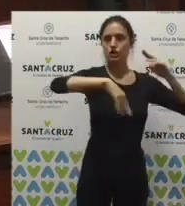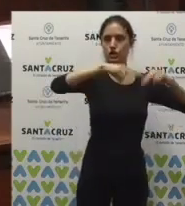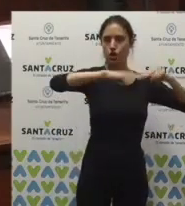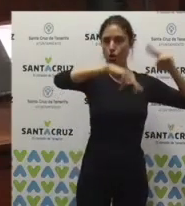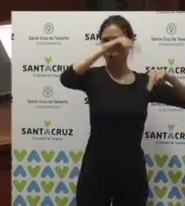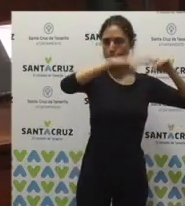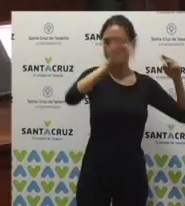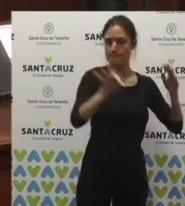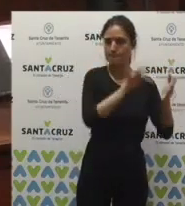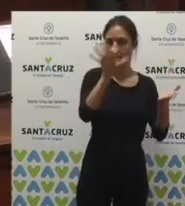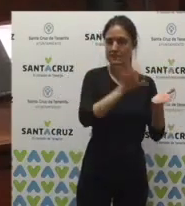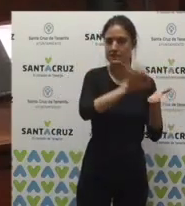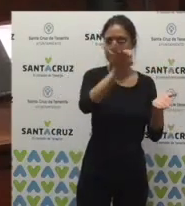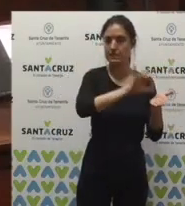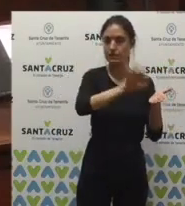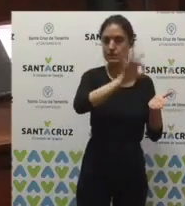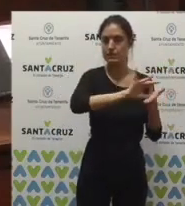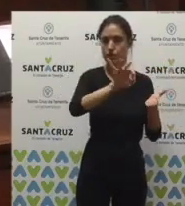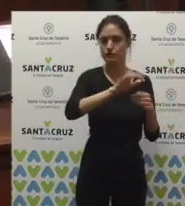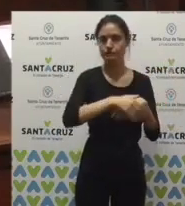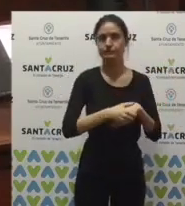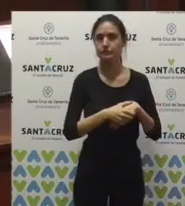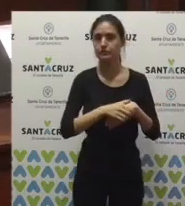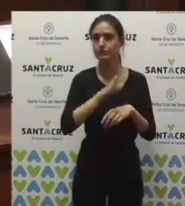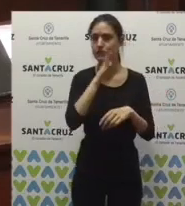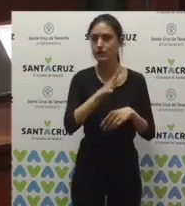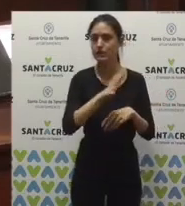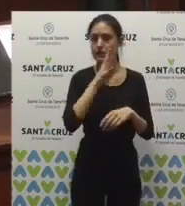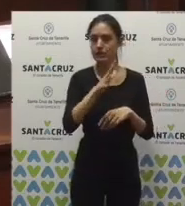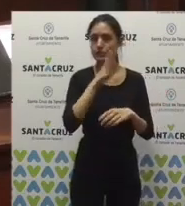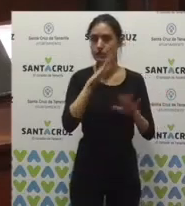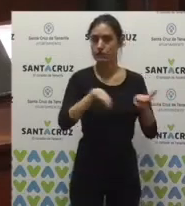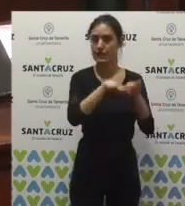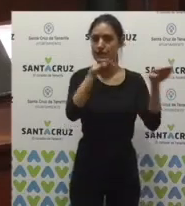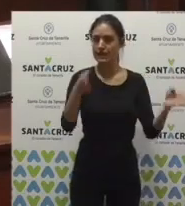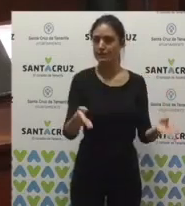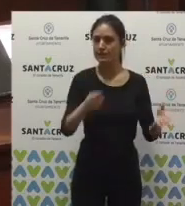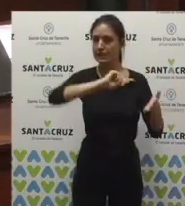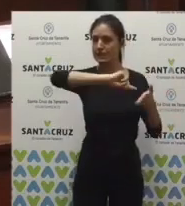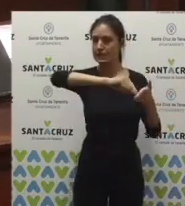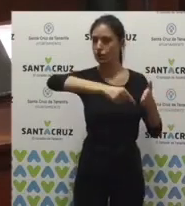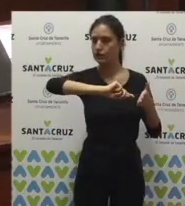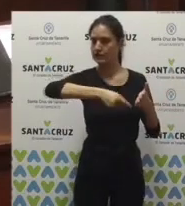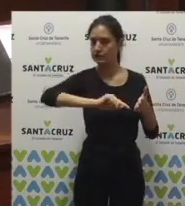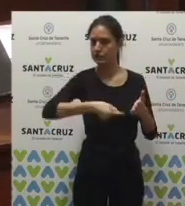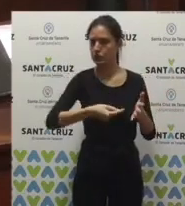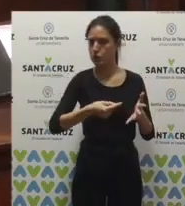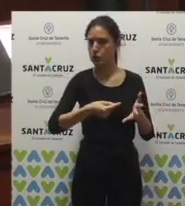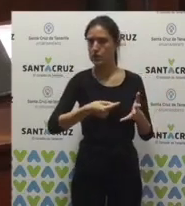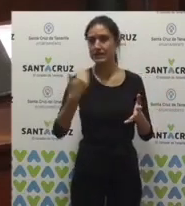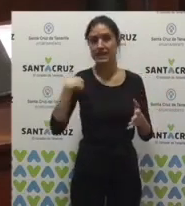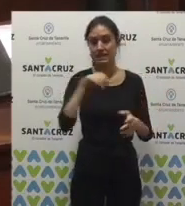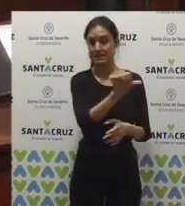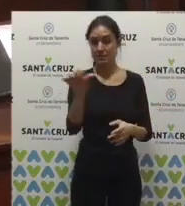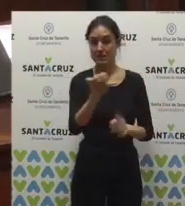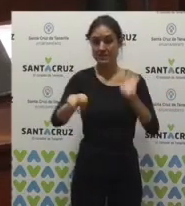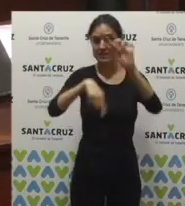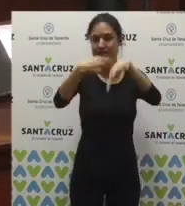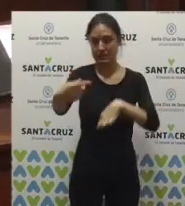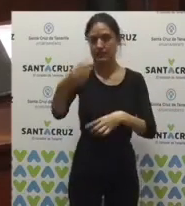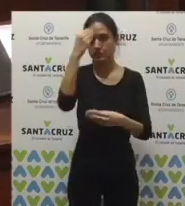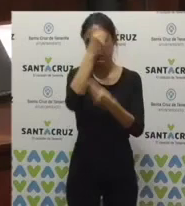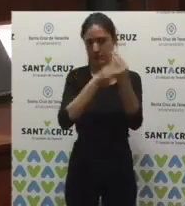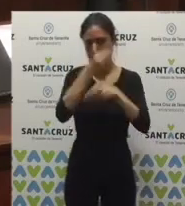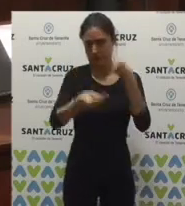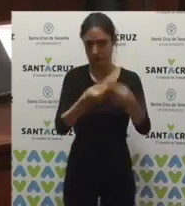convocatorias para la celebración de las primeras sesiones de las mesas de contratación están previstas precisamente para las próximas semanas en